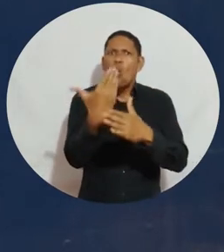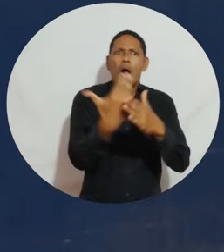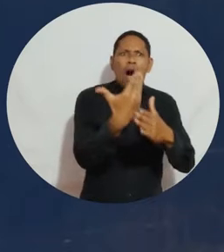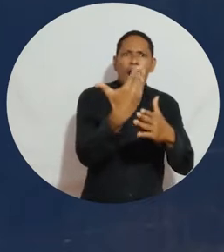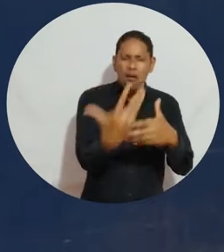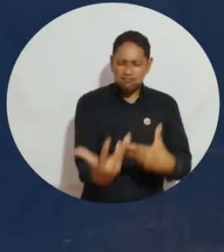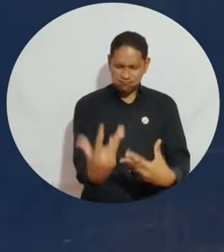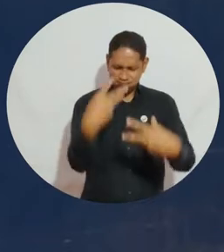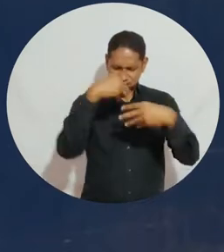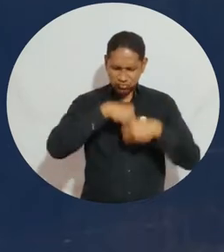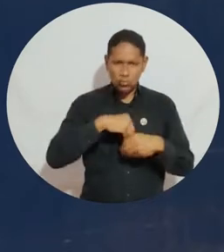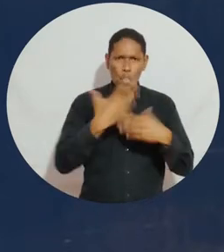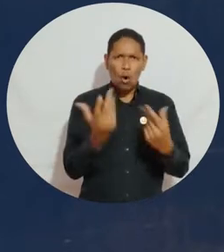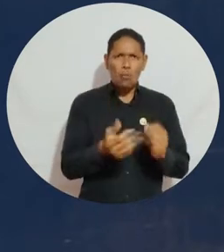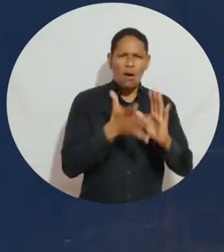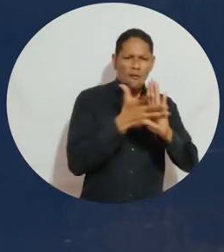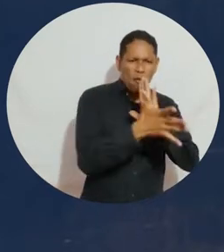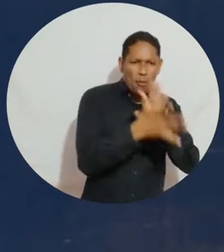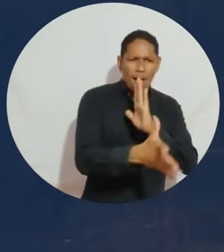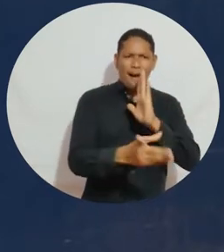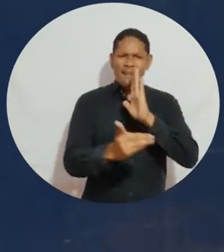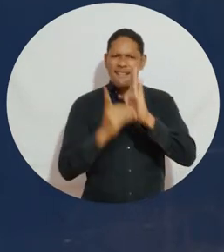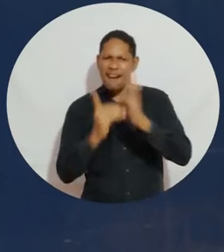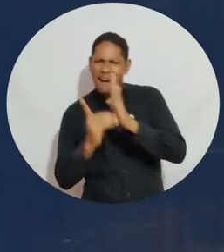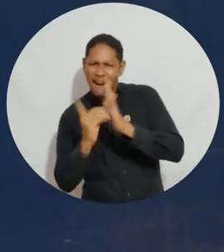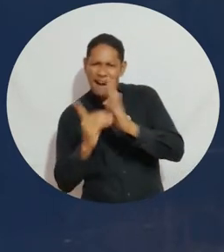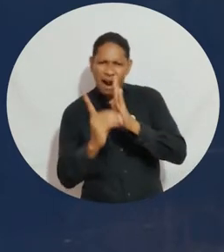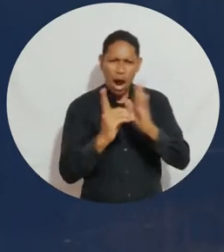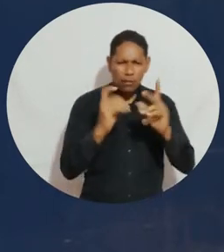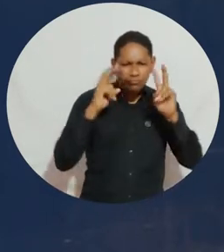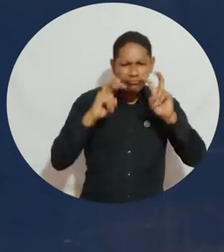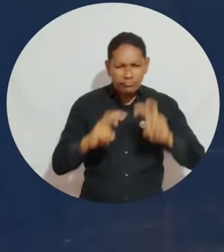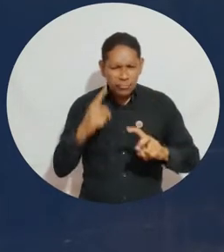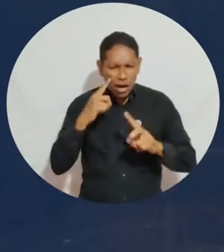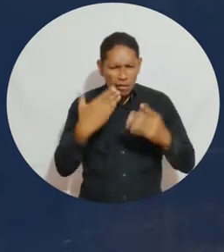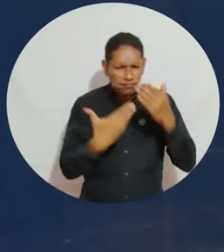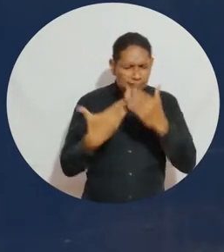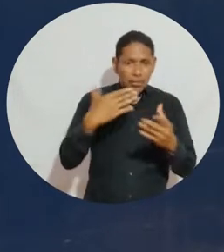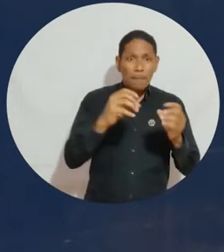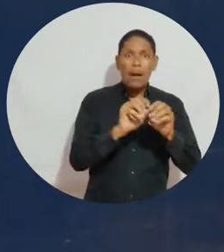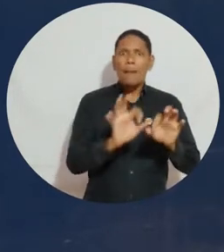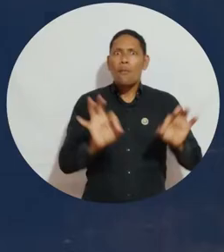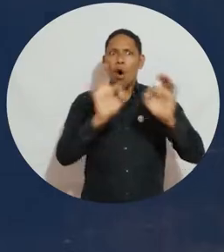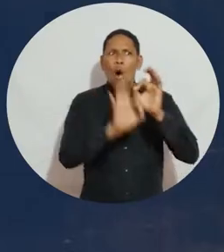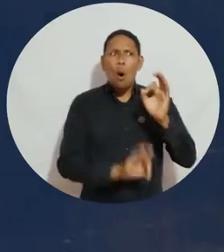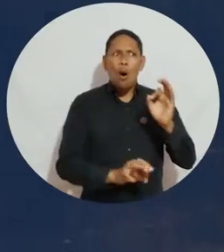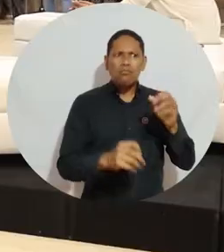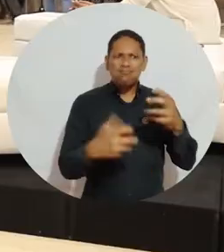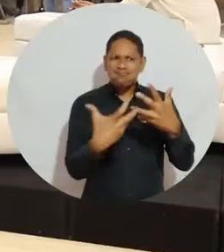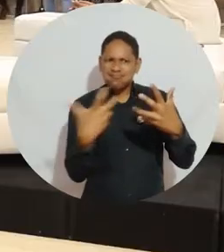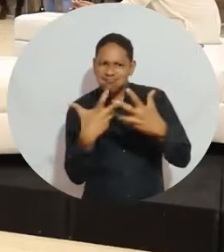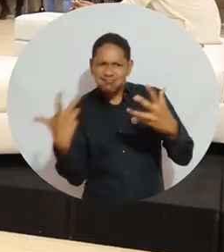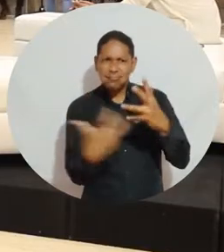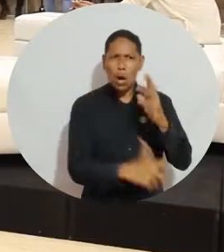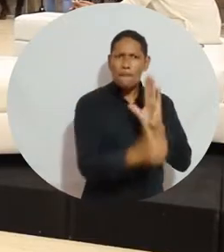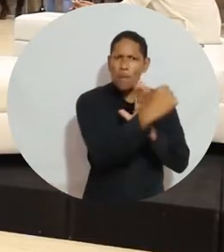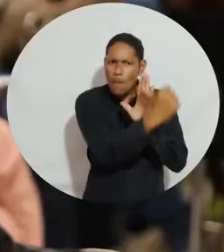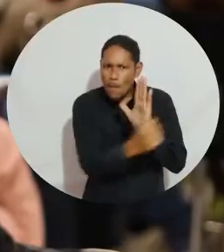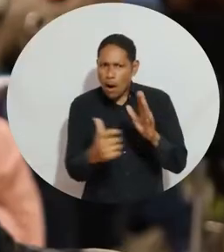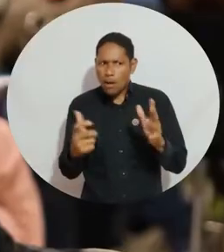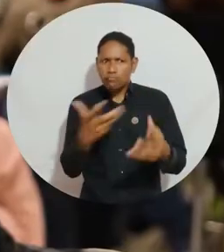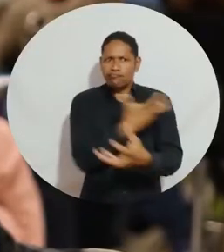instrumental de manejo de datos, de la posibilidad de realizar programación y de trabajar en conjunto con otras ciencias.